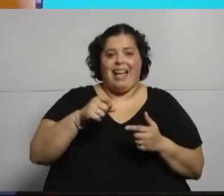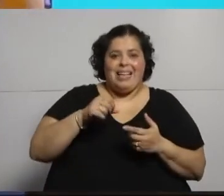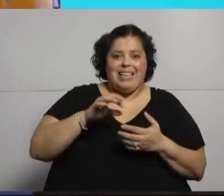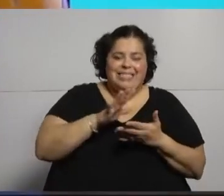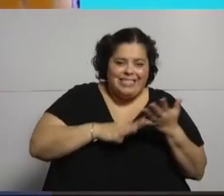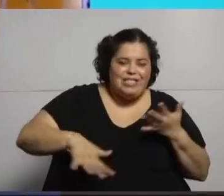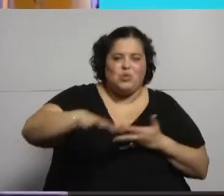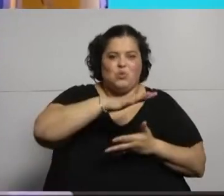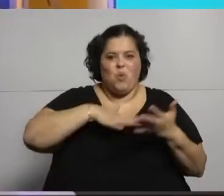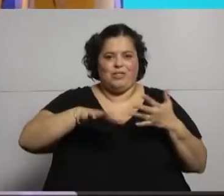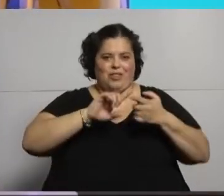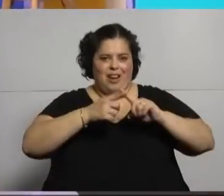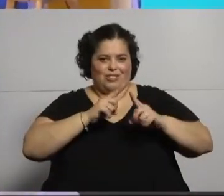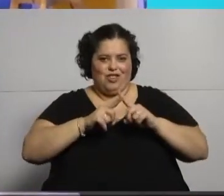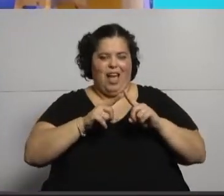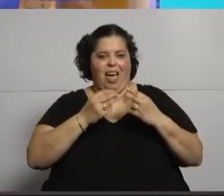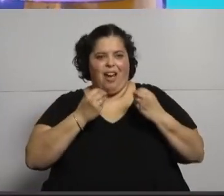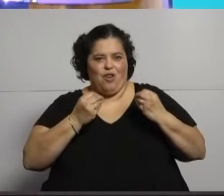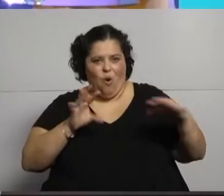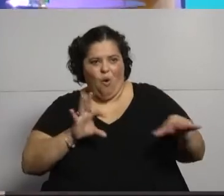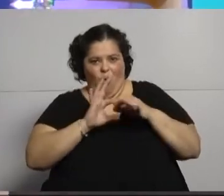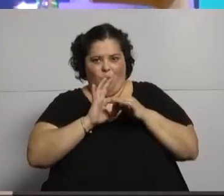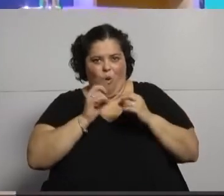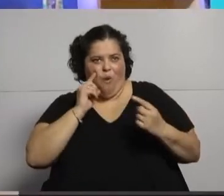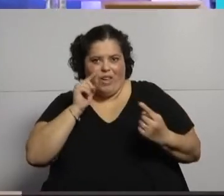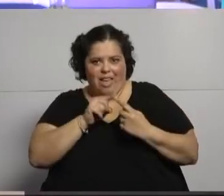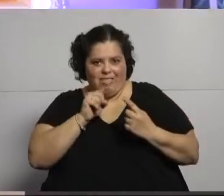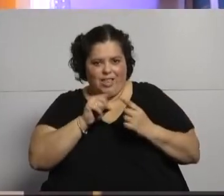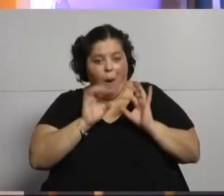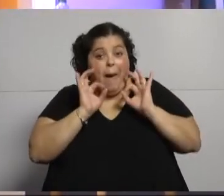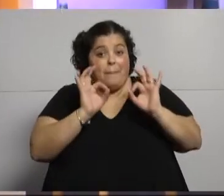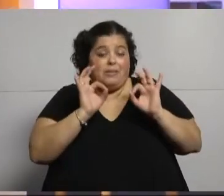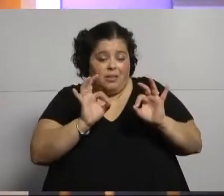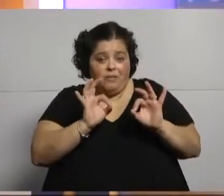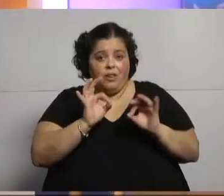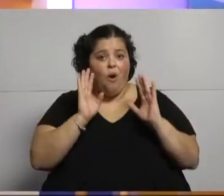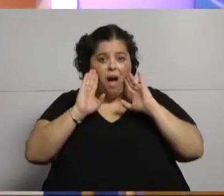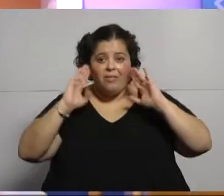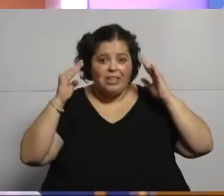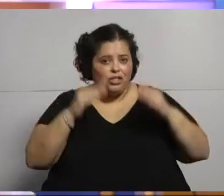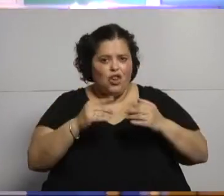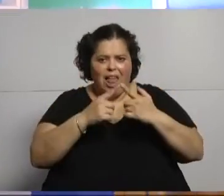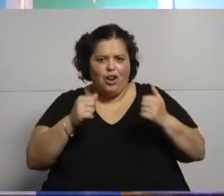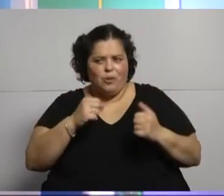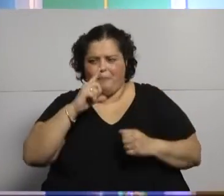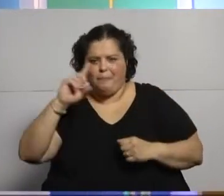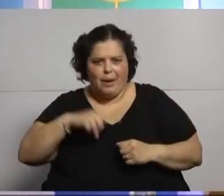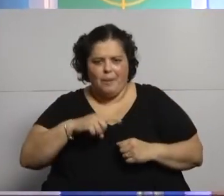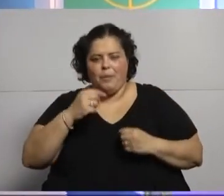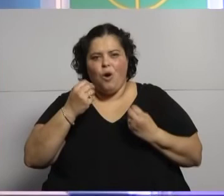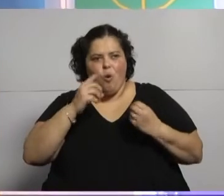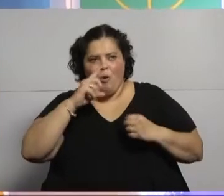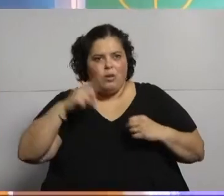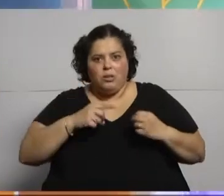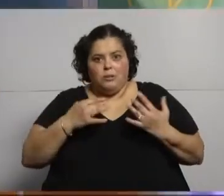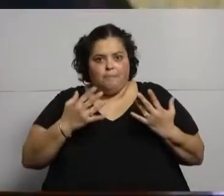vinculada a la coyuntura o al objetivo específico de atender lo inmediato y lo acelerado que se presenta a todos, sino también